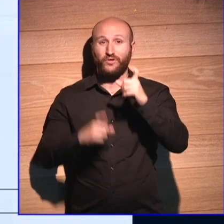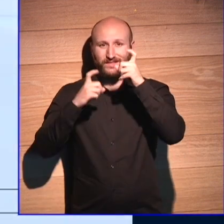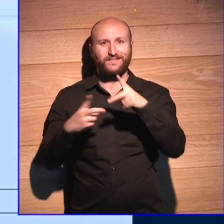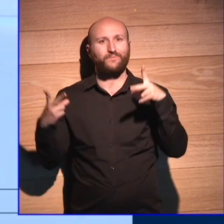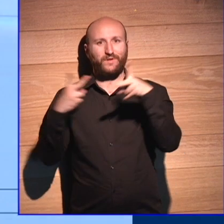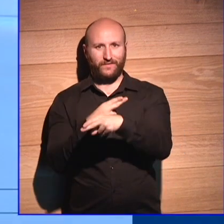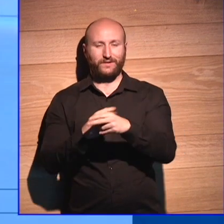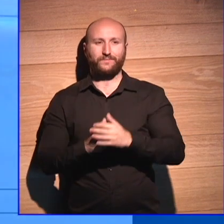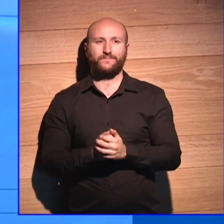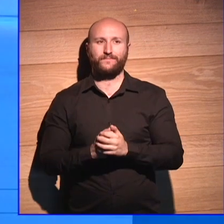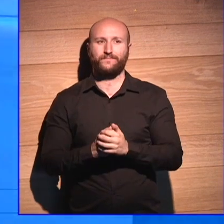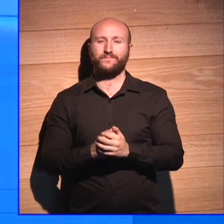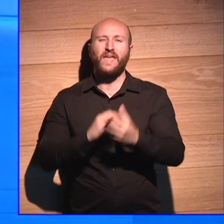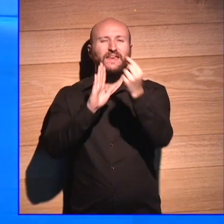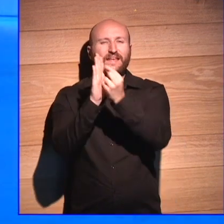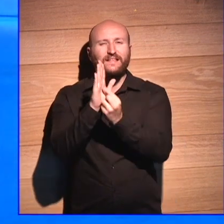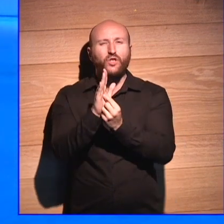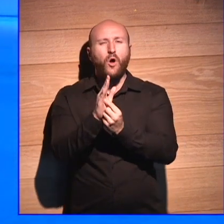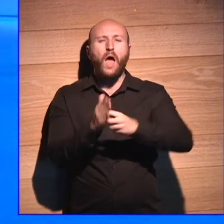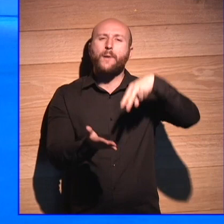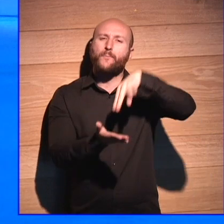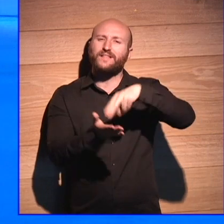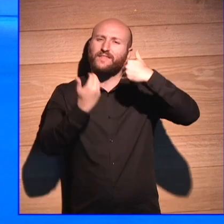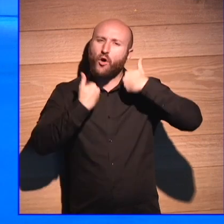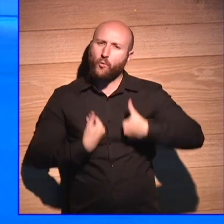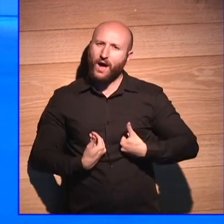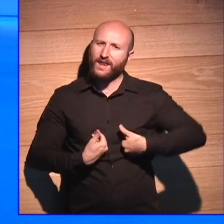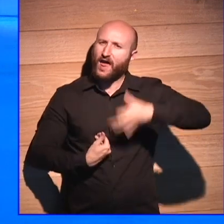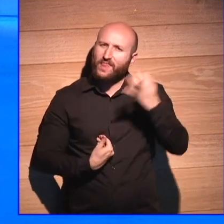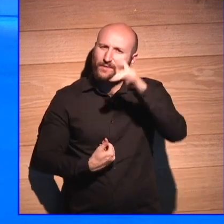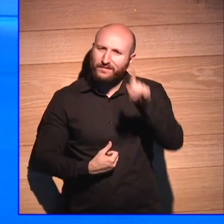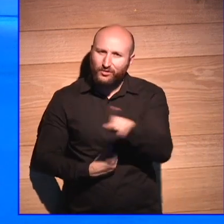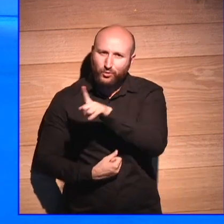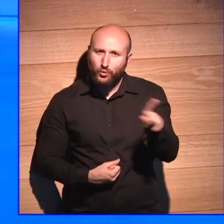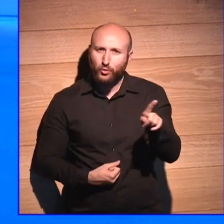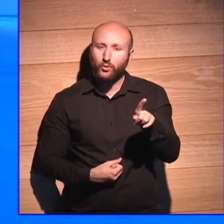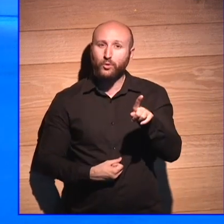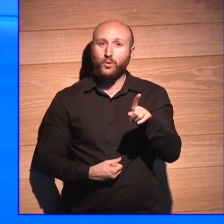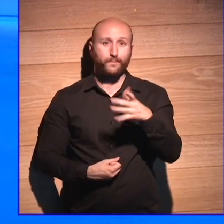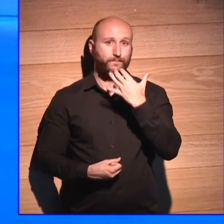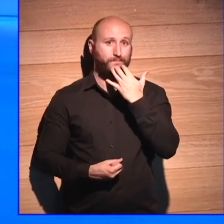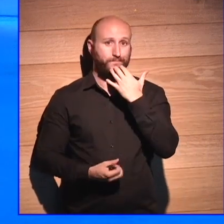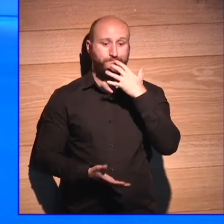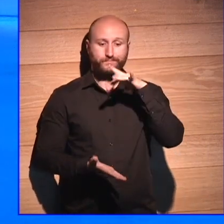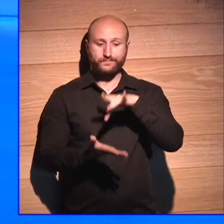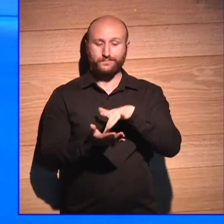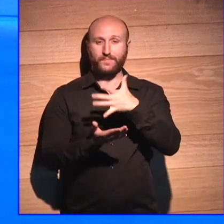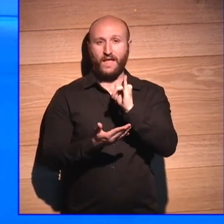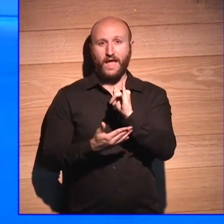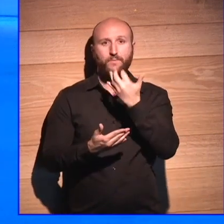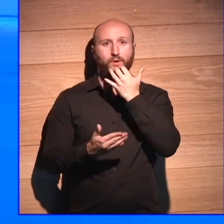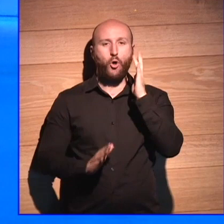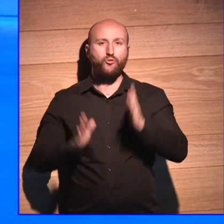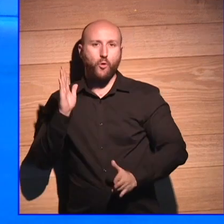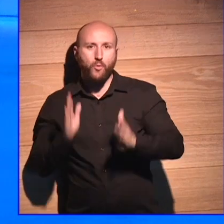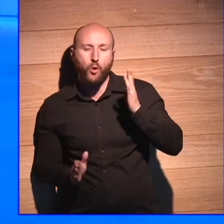Debe aplicarse sin excepción el requisito de la presencia humana en el lazo de control. Siempre cuando hay un dispositivo, sea un